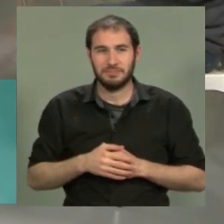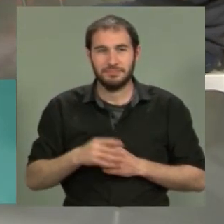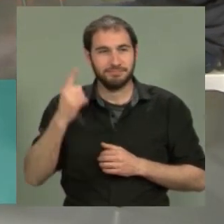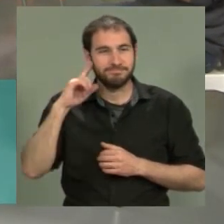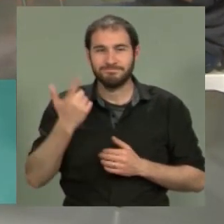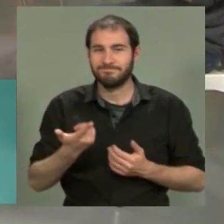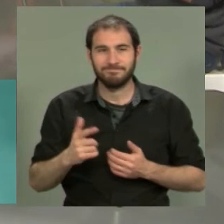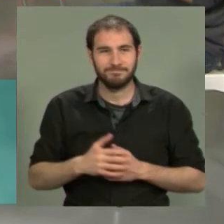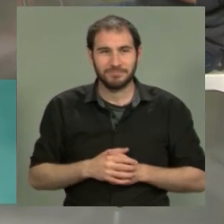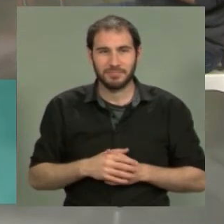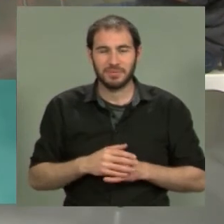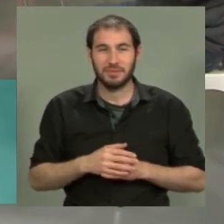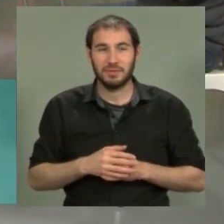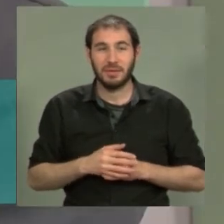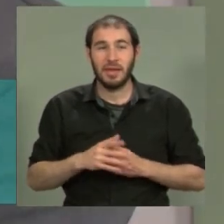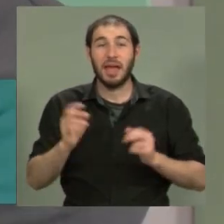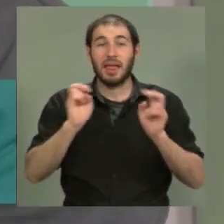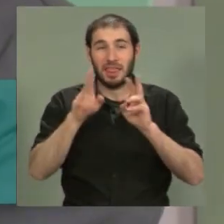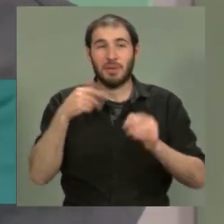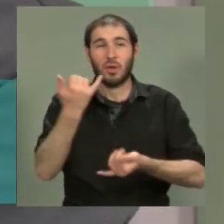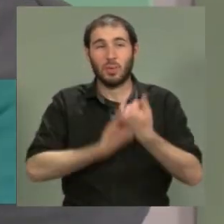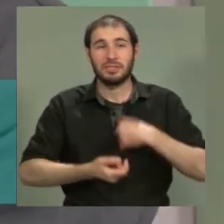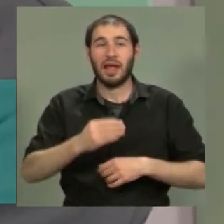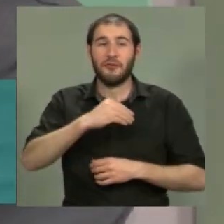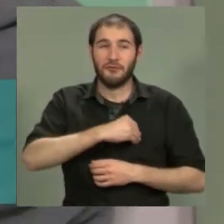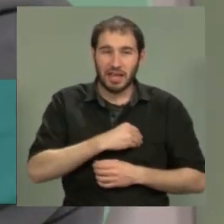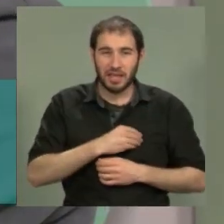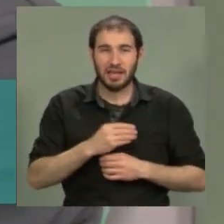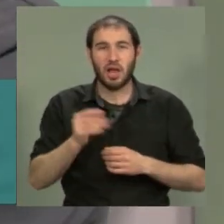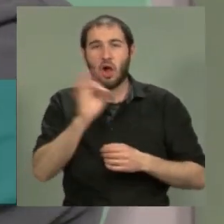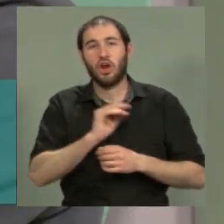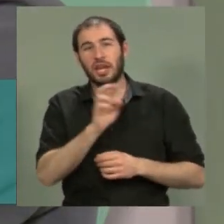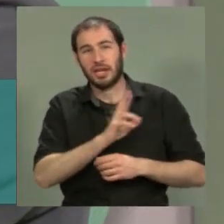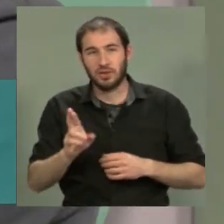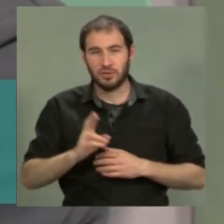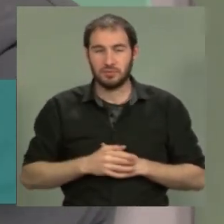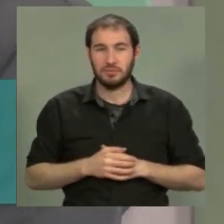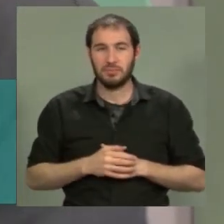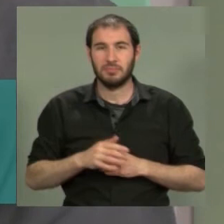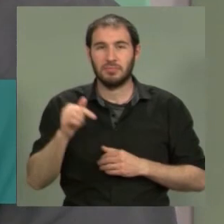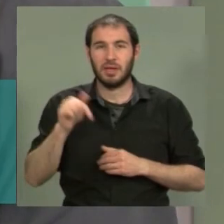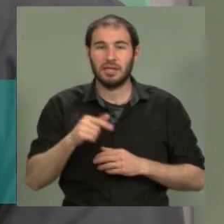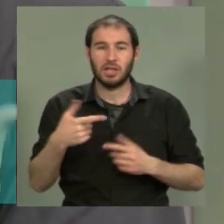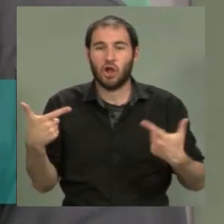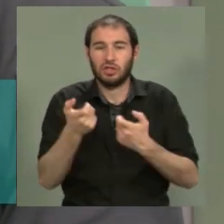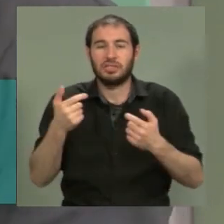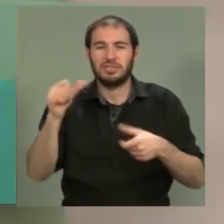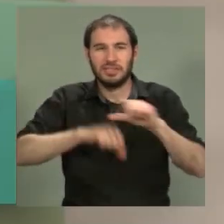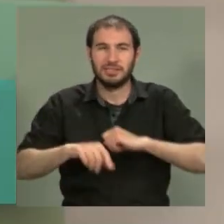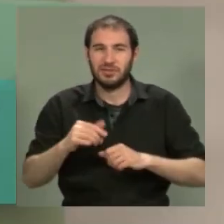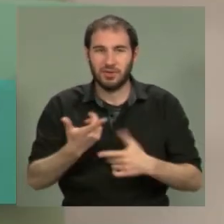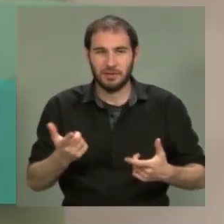él, la cuestión de la fe o la religión y no se contrapone con la ciencia. Bueno, cuando a mí